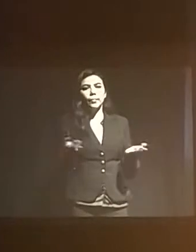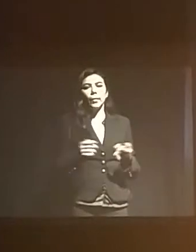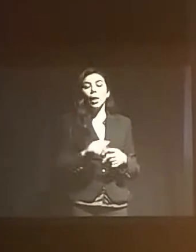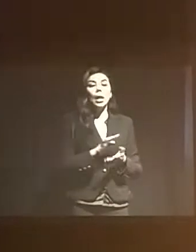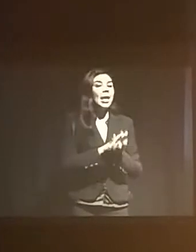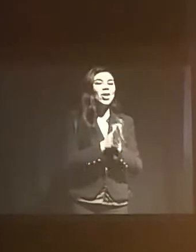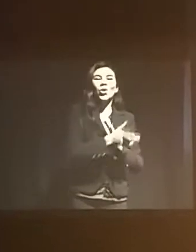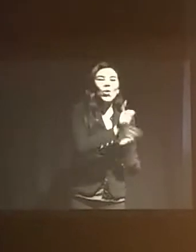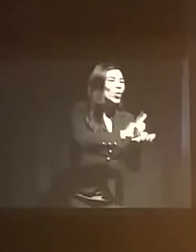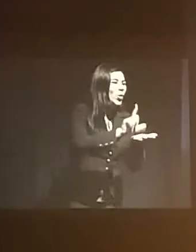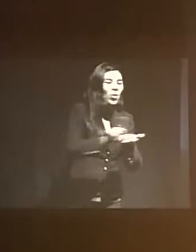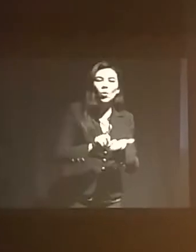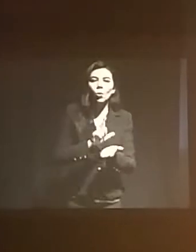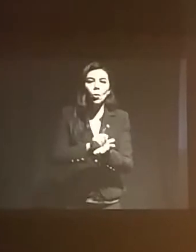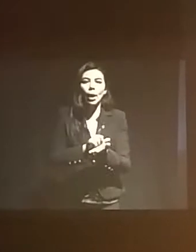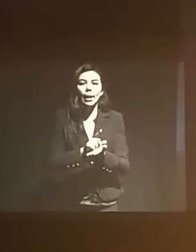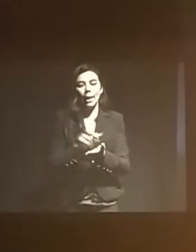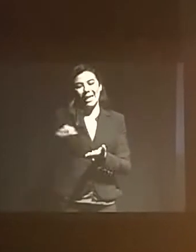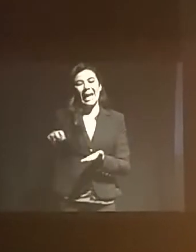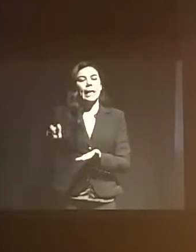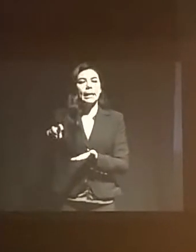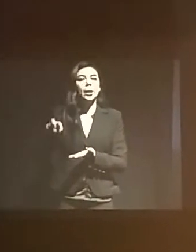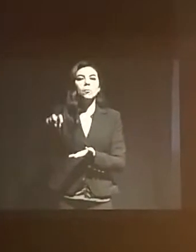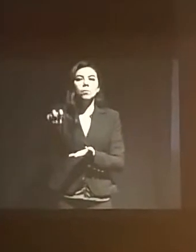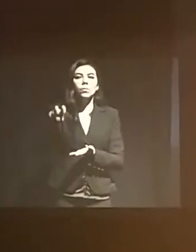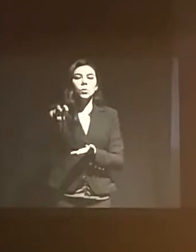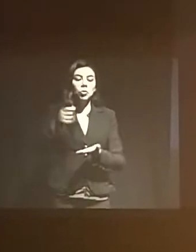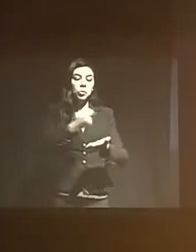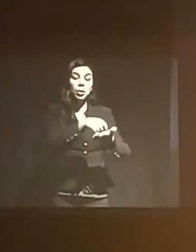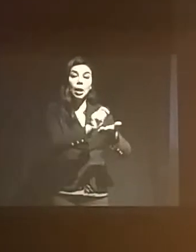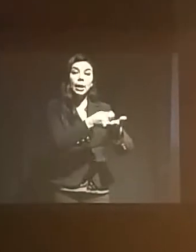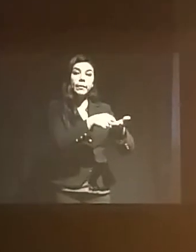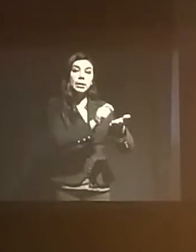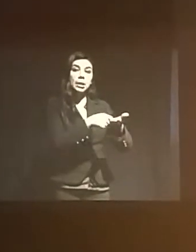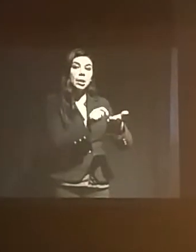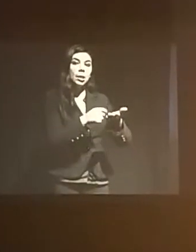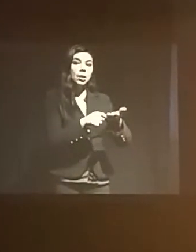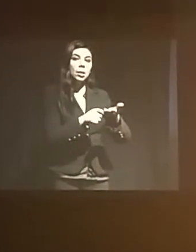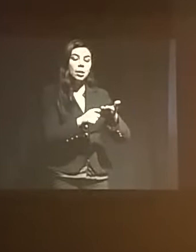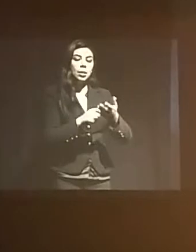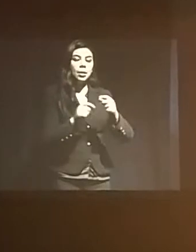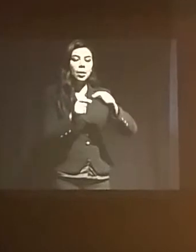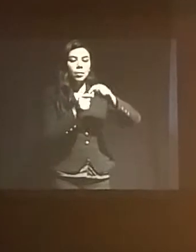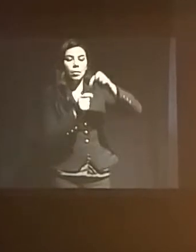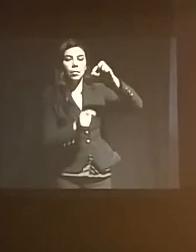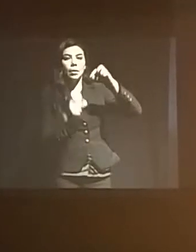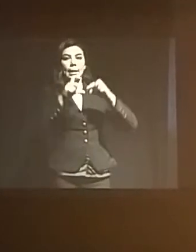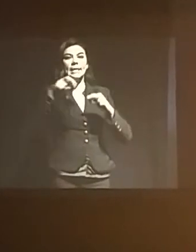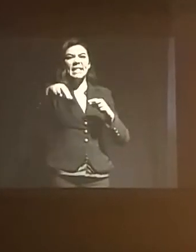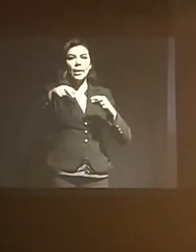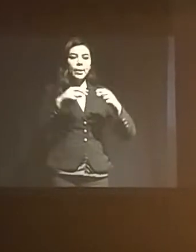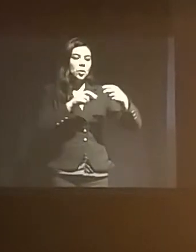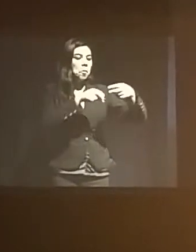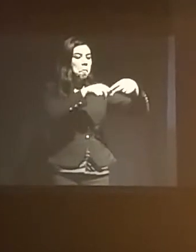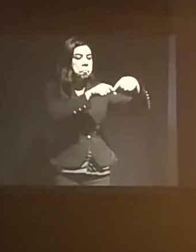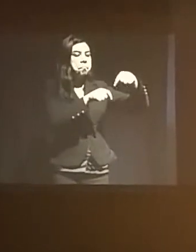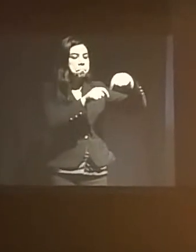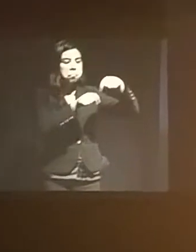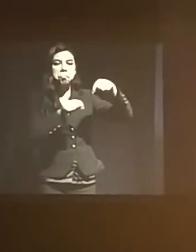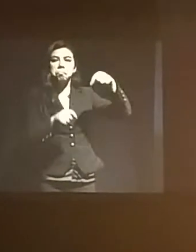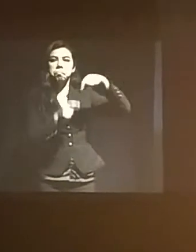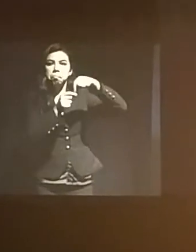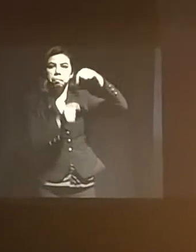En todos lados tú te metes en este papel, empiezas a revisar y te topas con centímetros, de a 2, de a 5, de a 10, de a